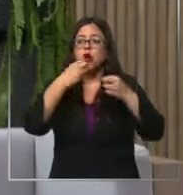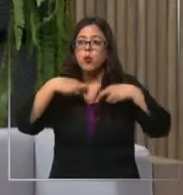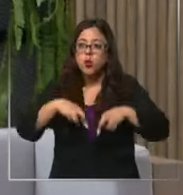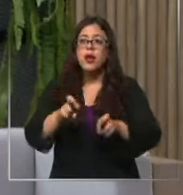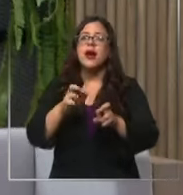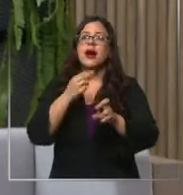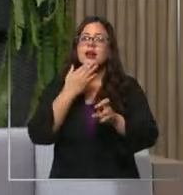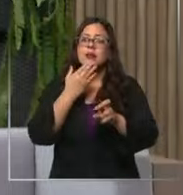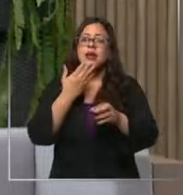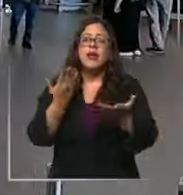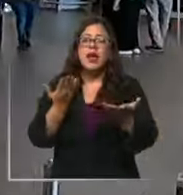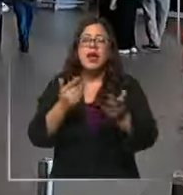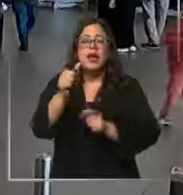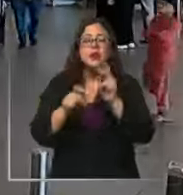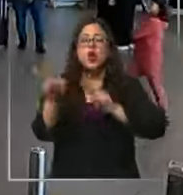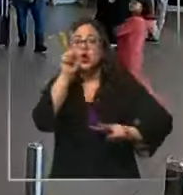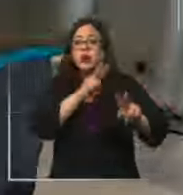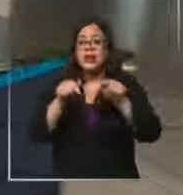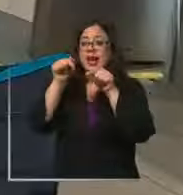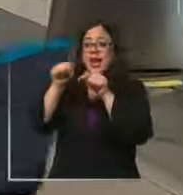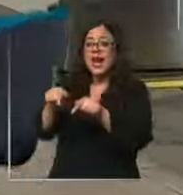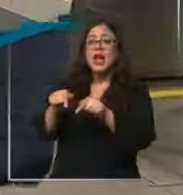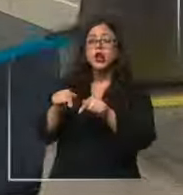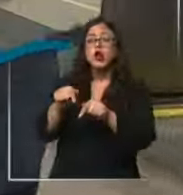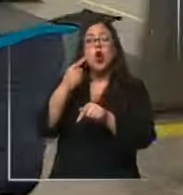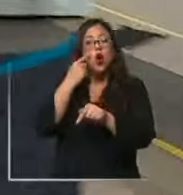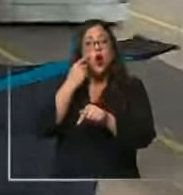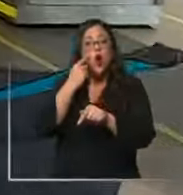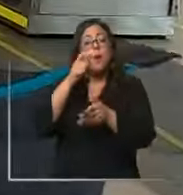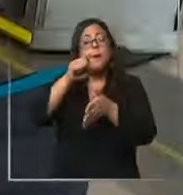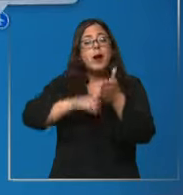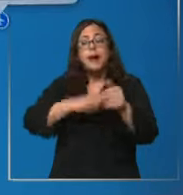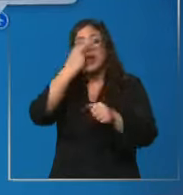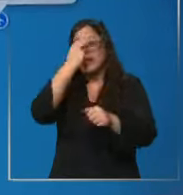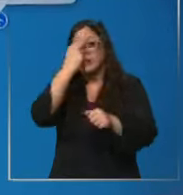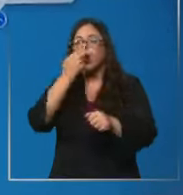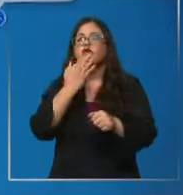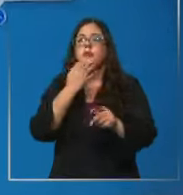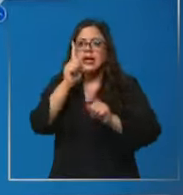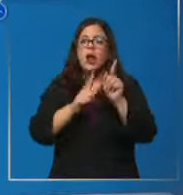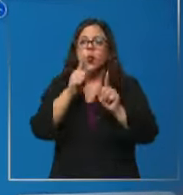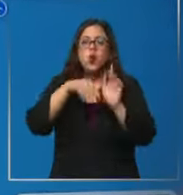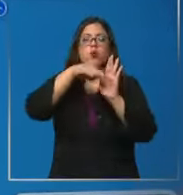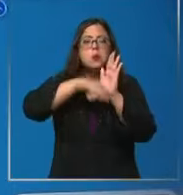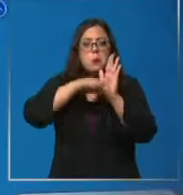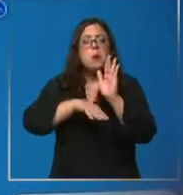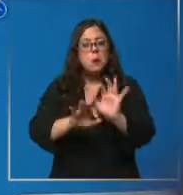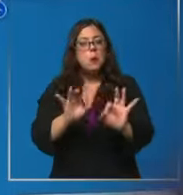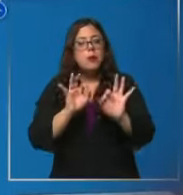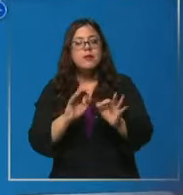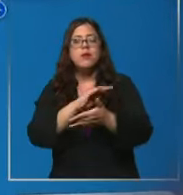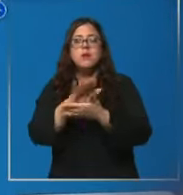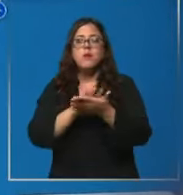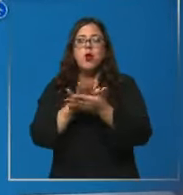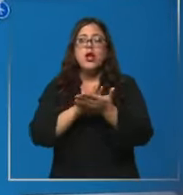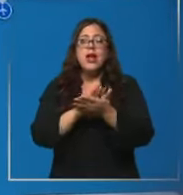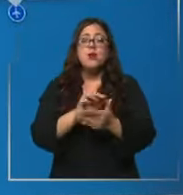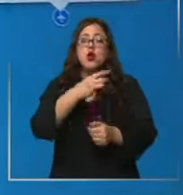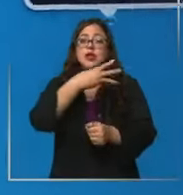y ofertas de cara a los turistas. Esto sin contemplar que para marzo también hay algunos descuentos atractivos. Por ejemplo,